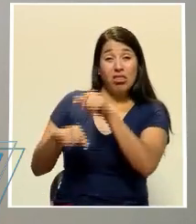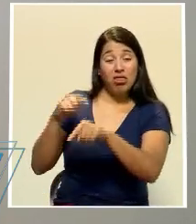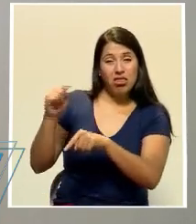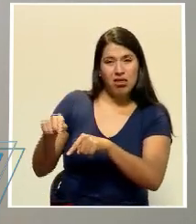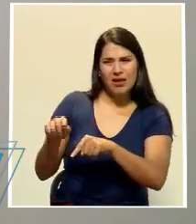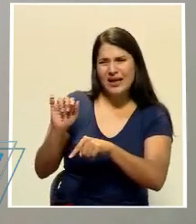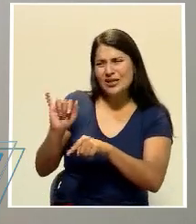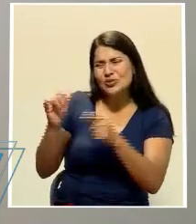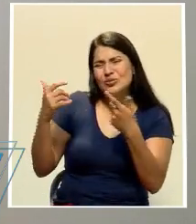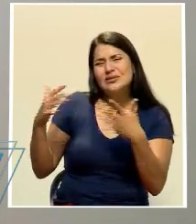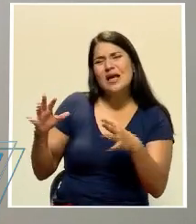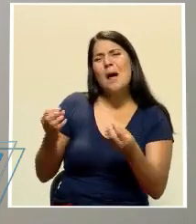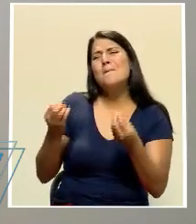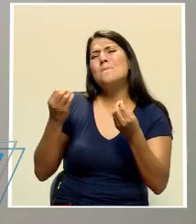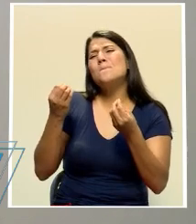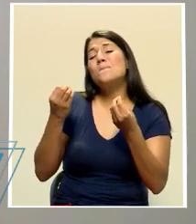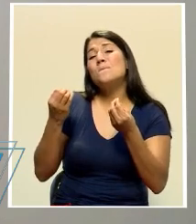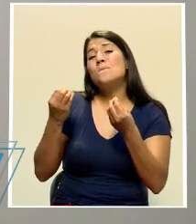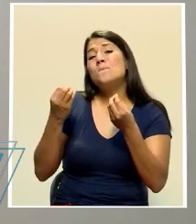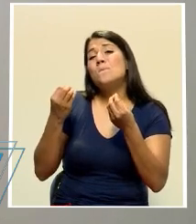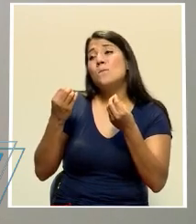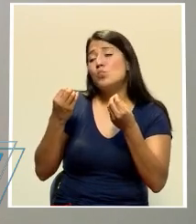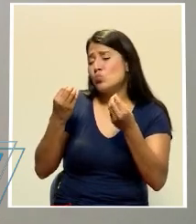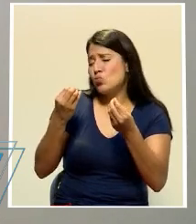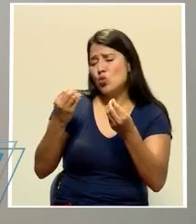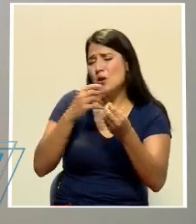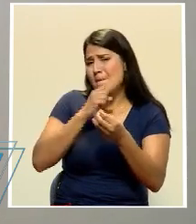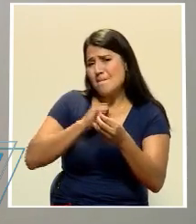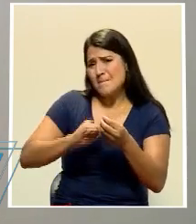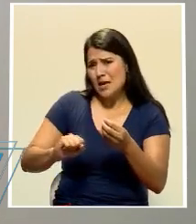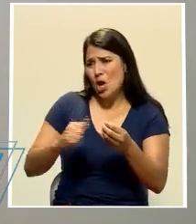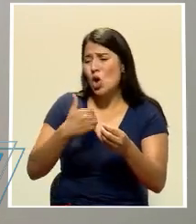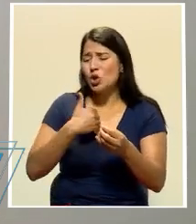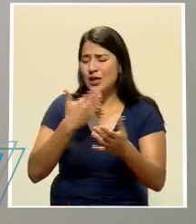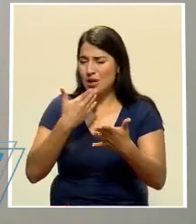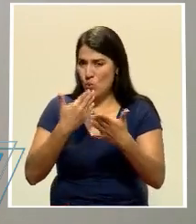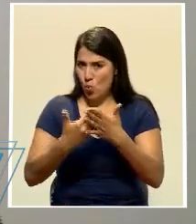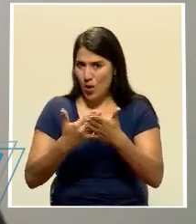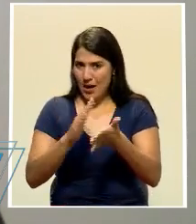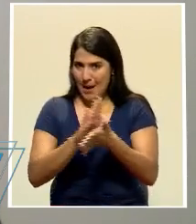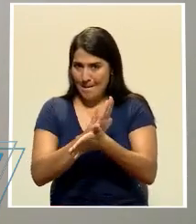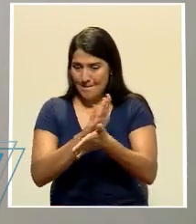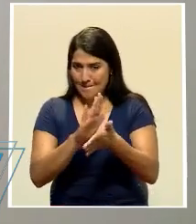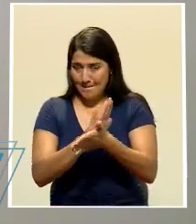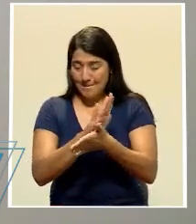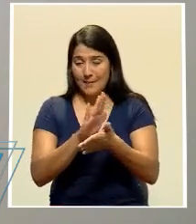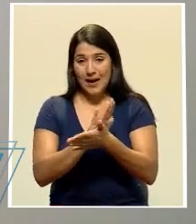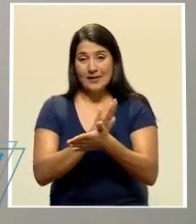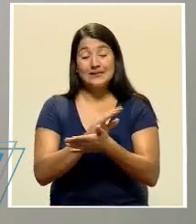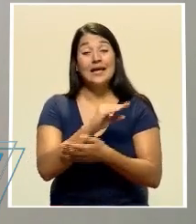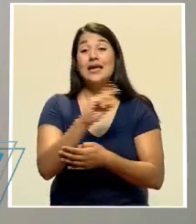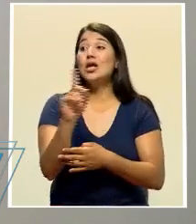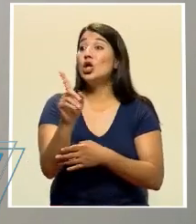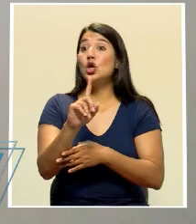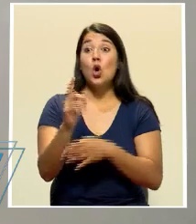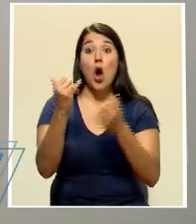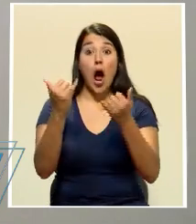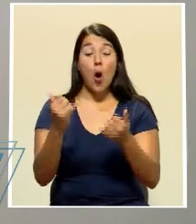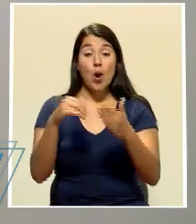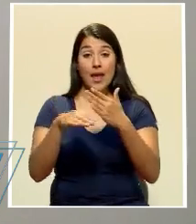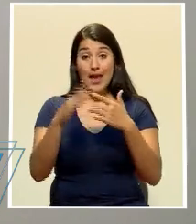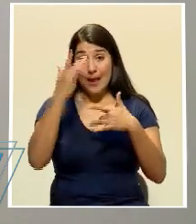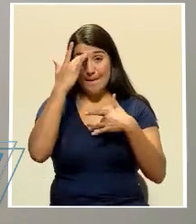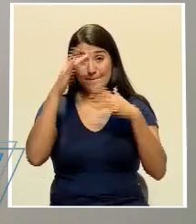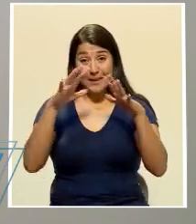muy viejo, está muy bien documentado, no lo estoy diciendo yo ahora, ni ocurre porque estamos en una pandemia,